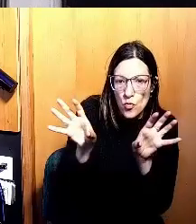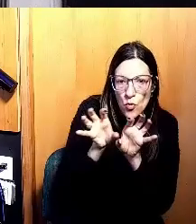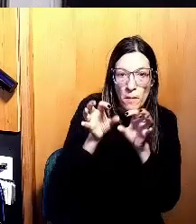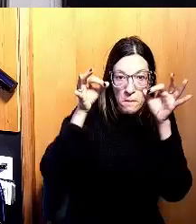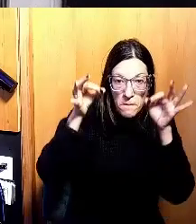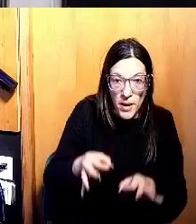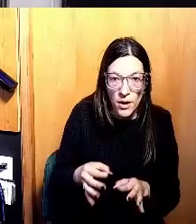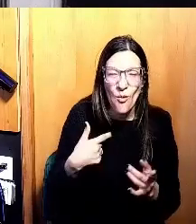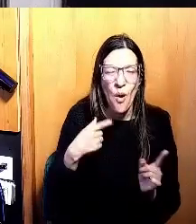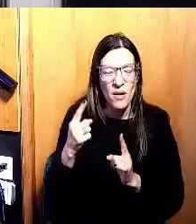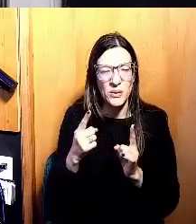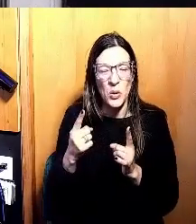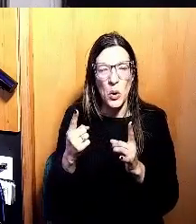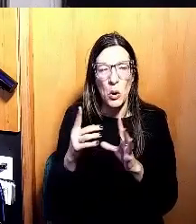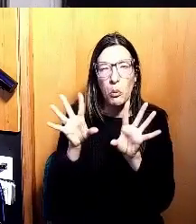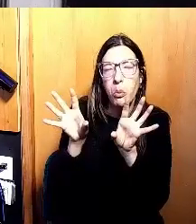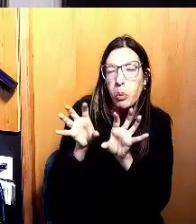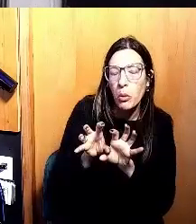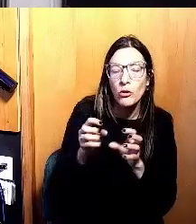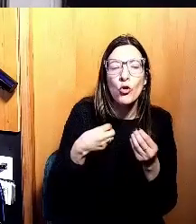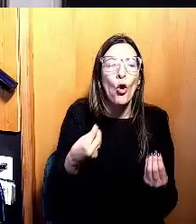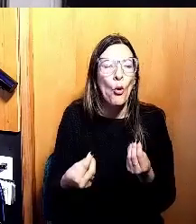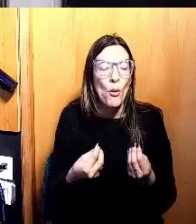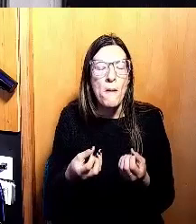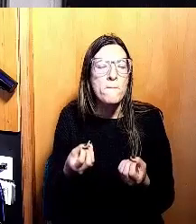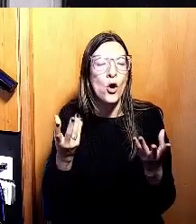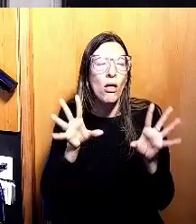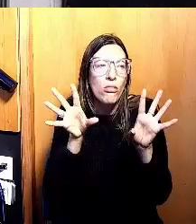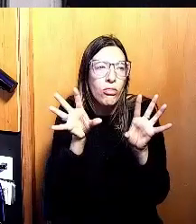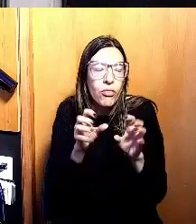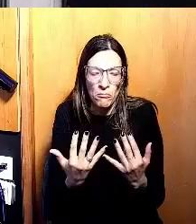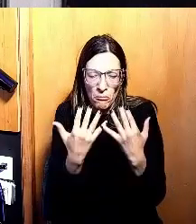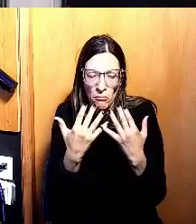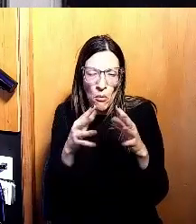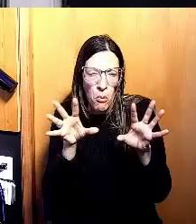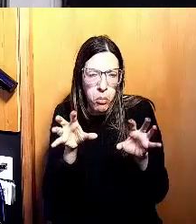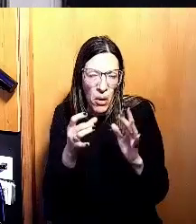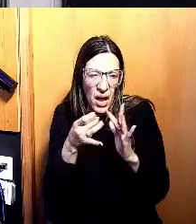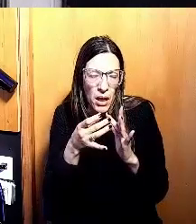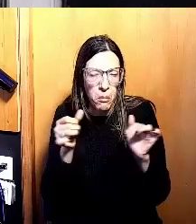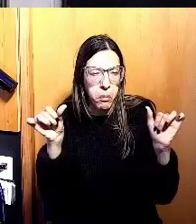estar sufriendo algún deterioro. Esto recién estamos, pero